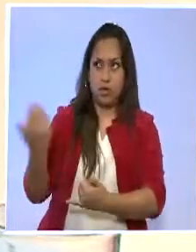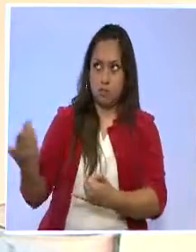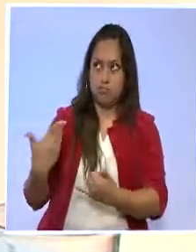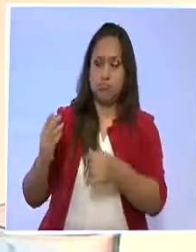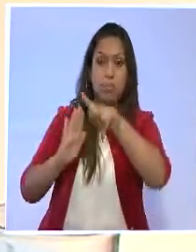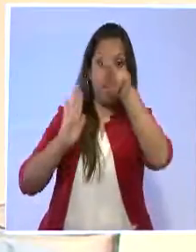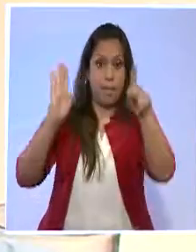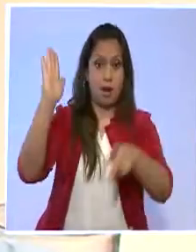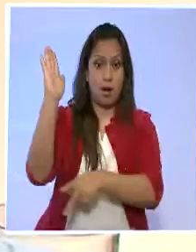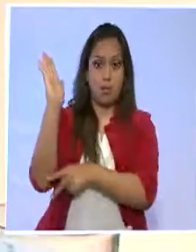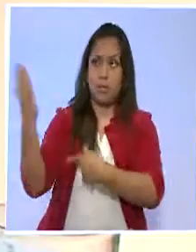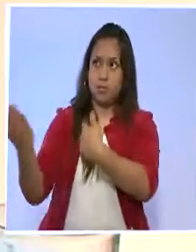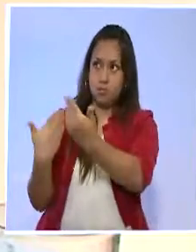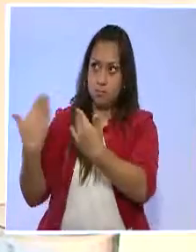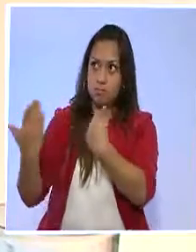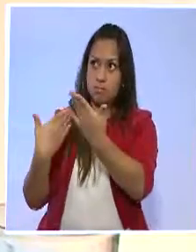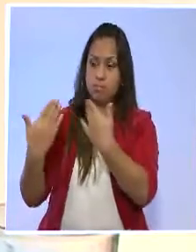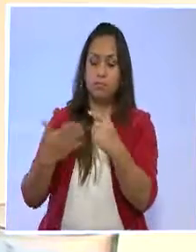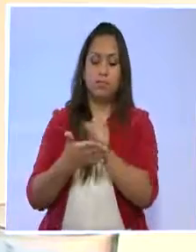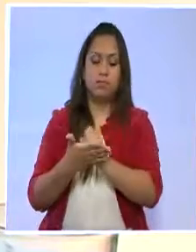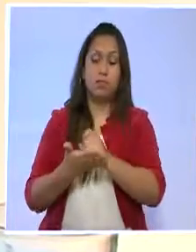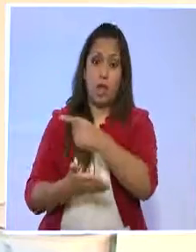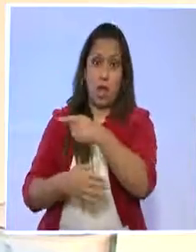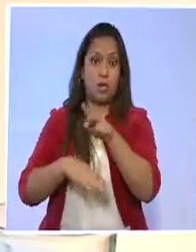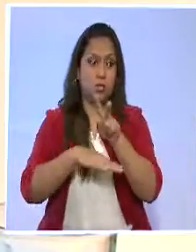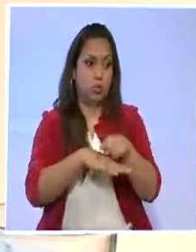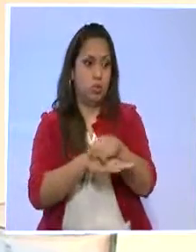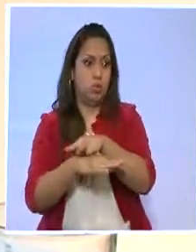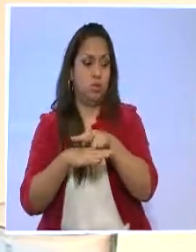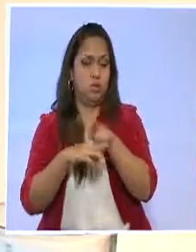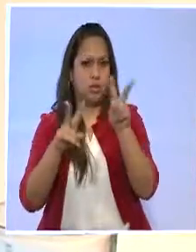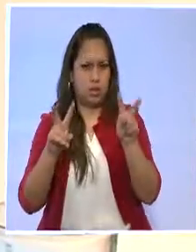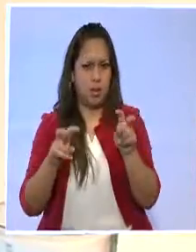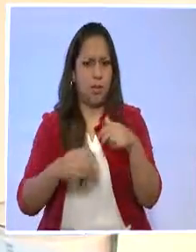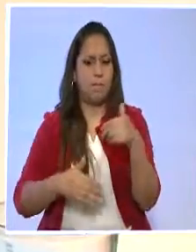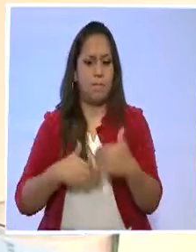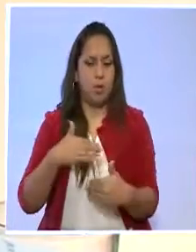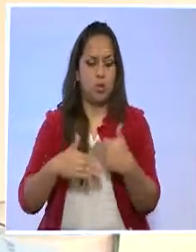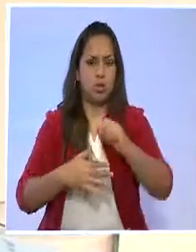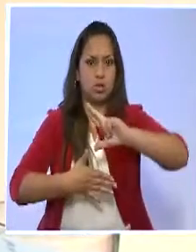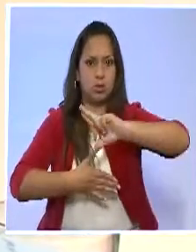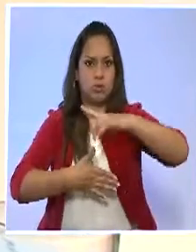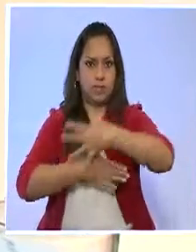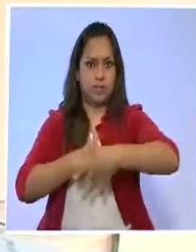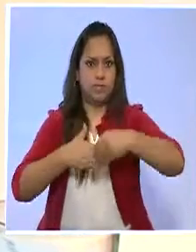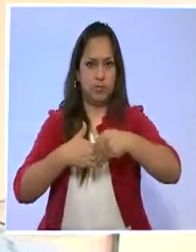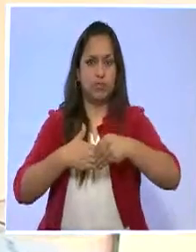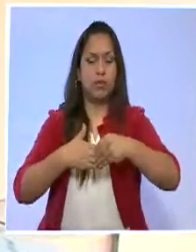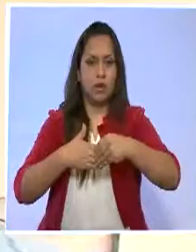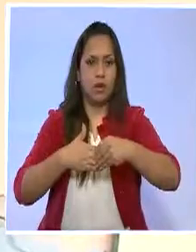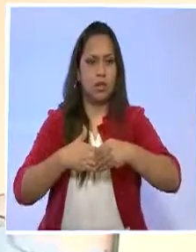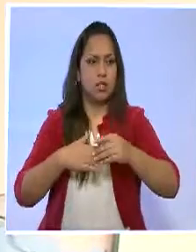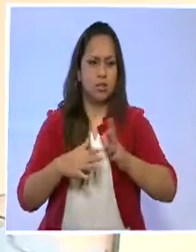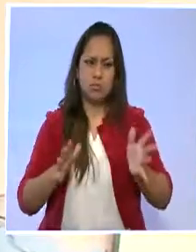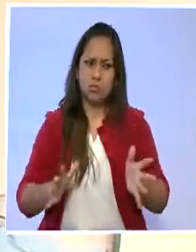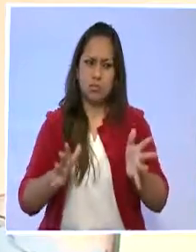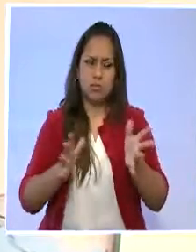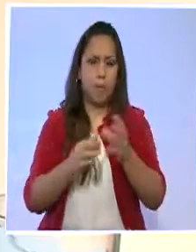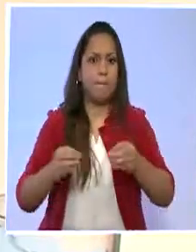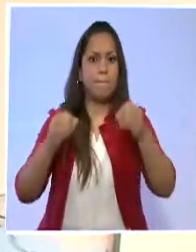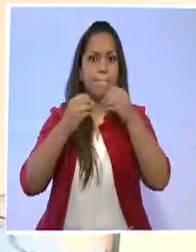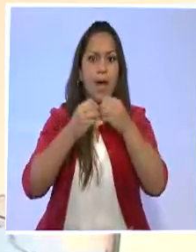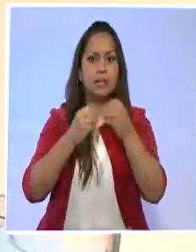rusia como ente veedor en los procesos de parlatino que potencian la integración regional qué importancia tiene